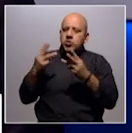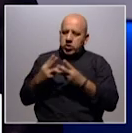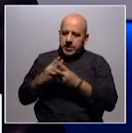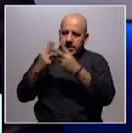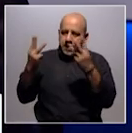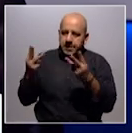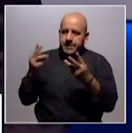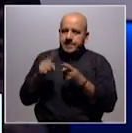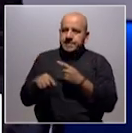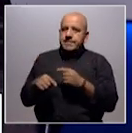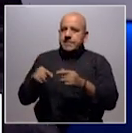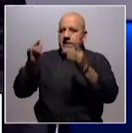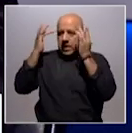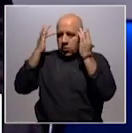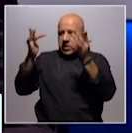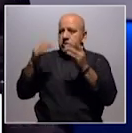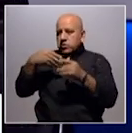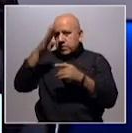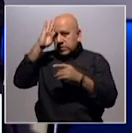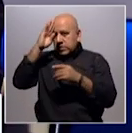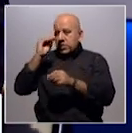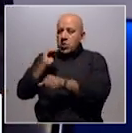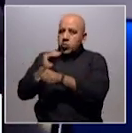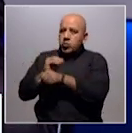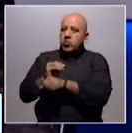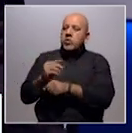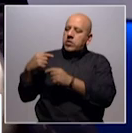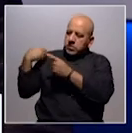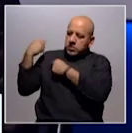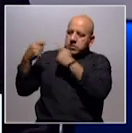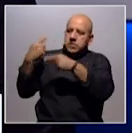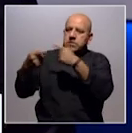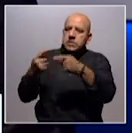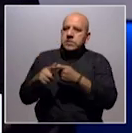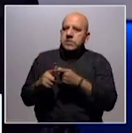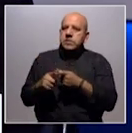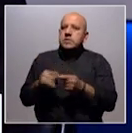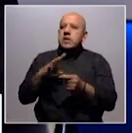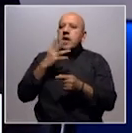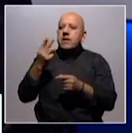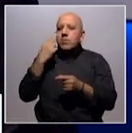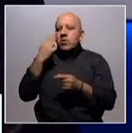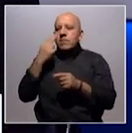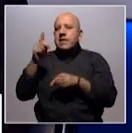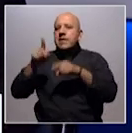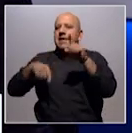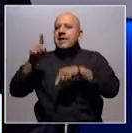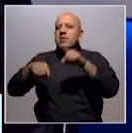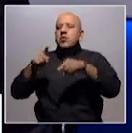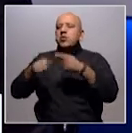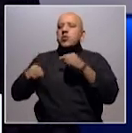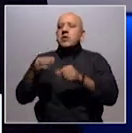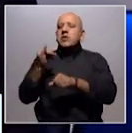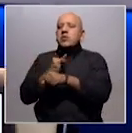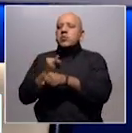con la educación el aprendizaje la cultura y los legados todo eso no hay problemas de gestión de las instituciones